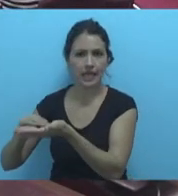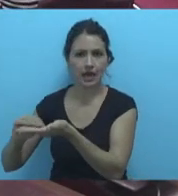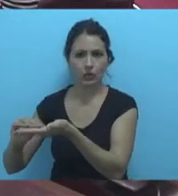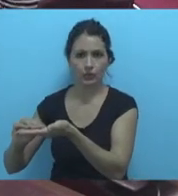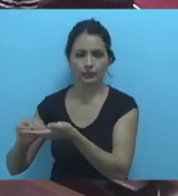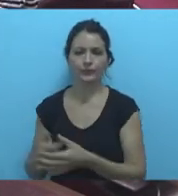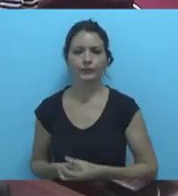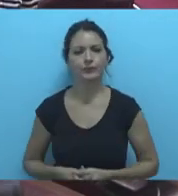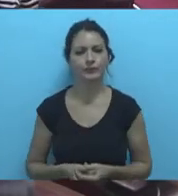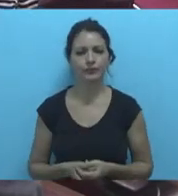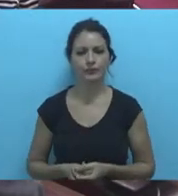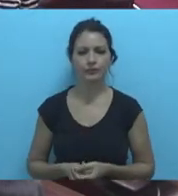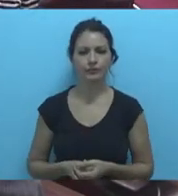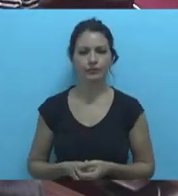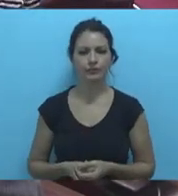de Senadores.